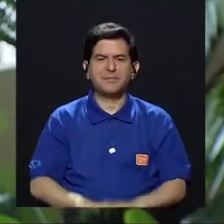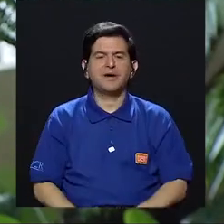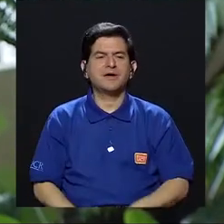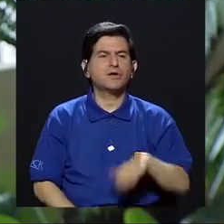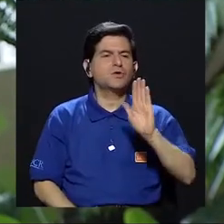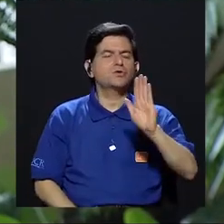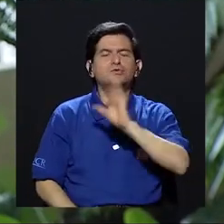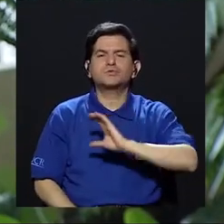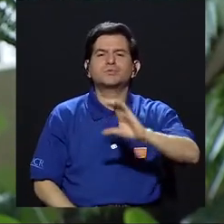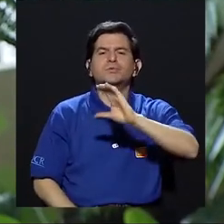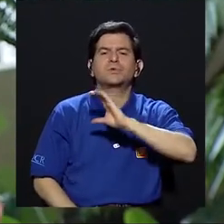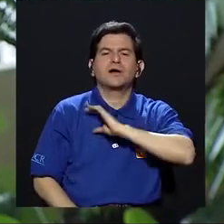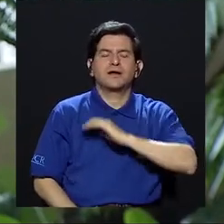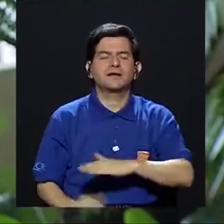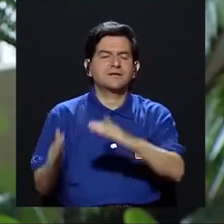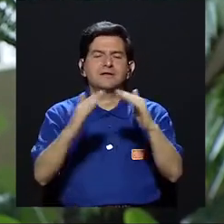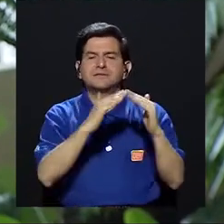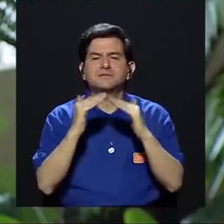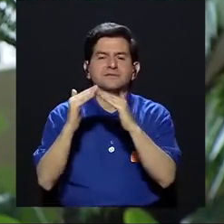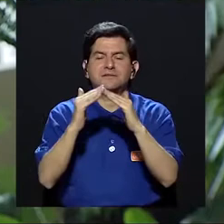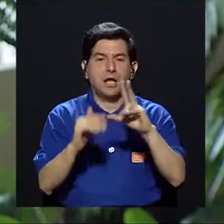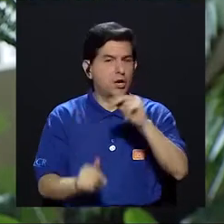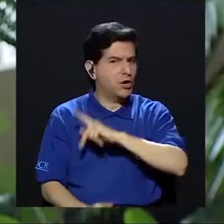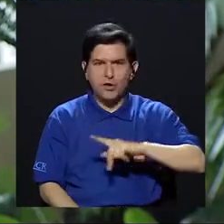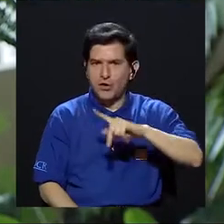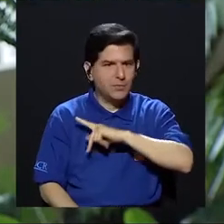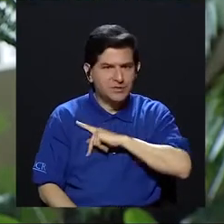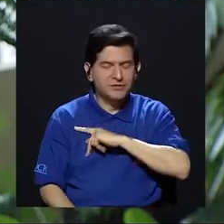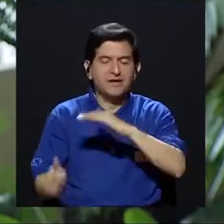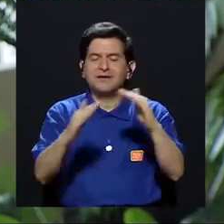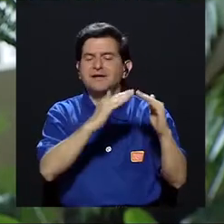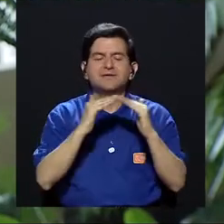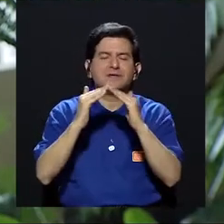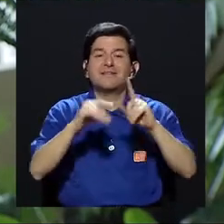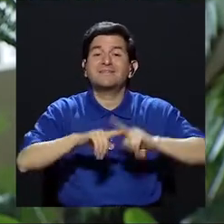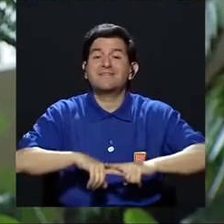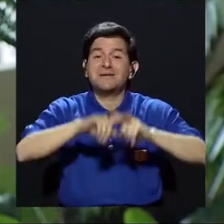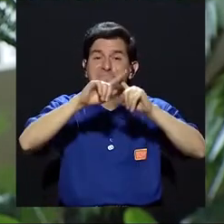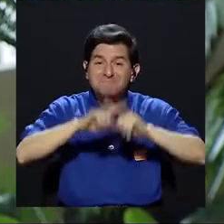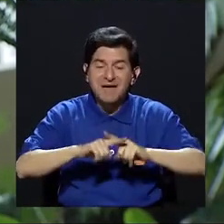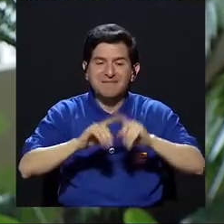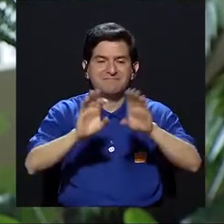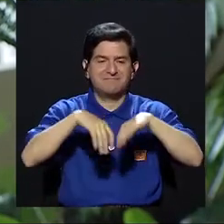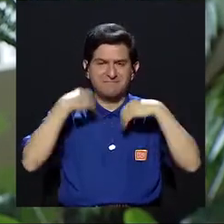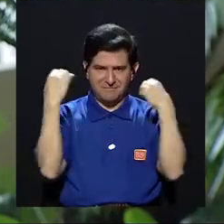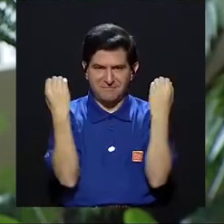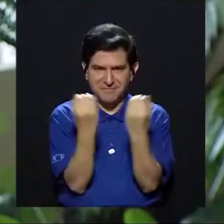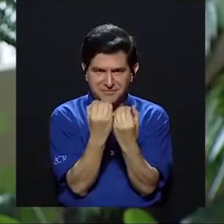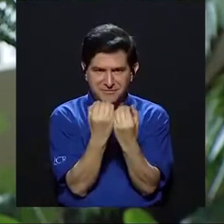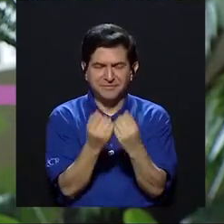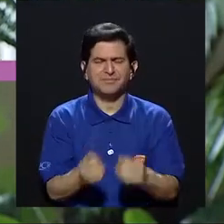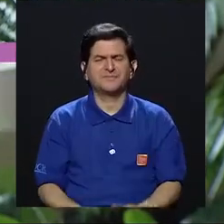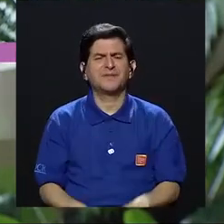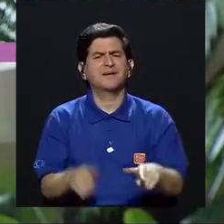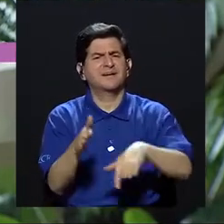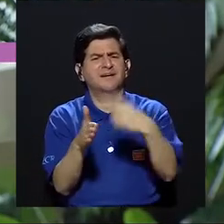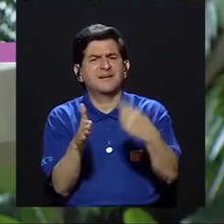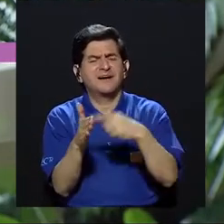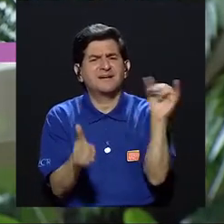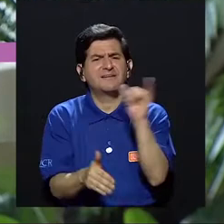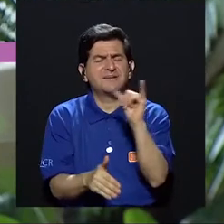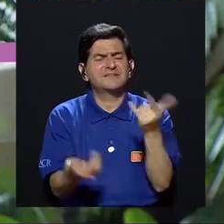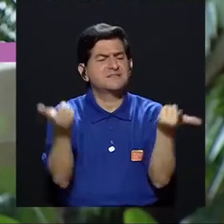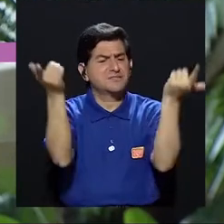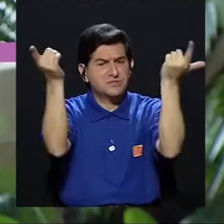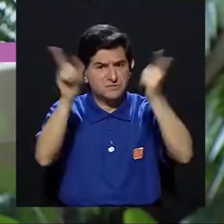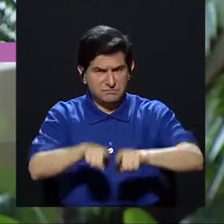su toque comunal, no personal, sino comunal, porque depende de la organización. Y muchas veces